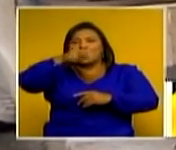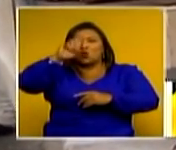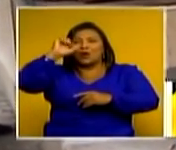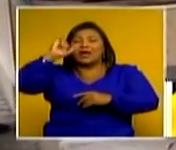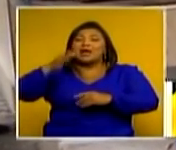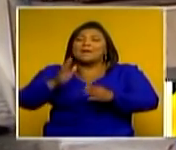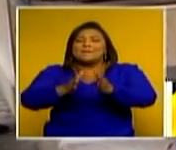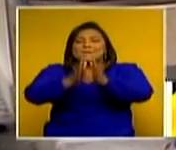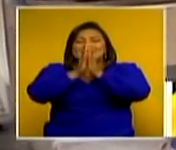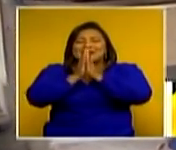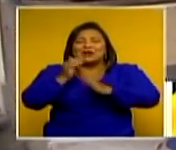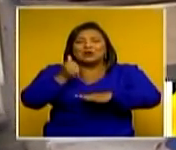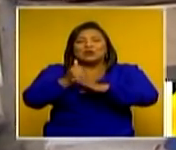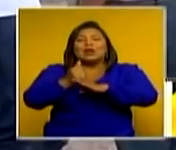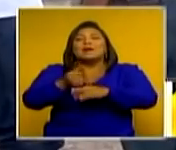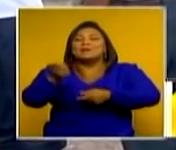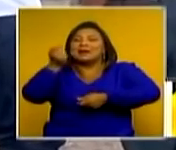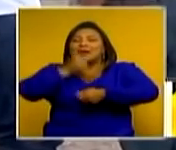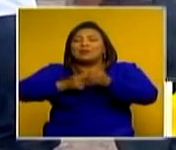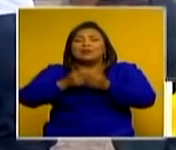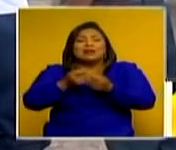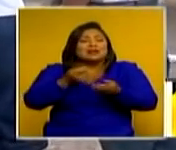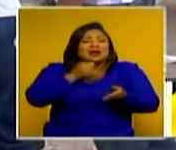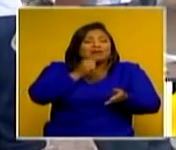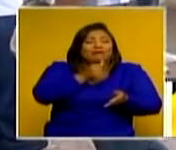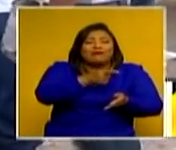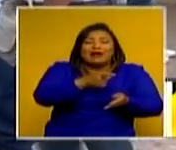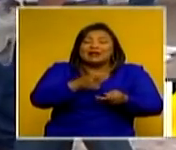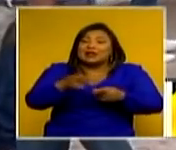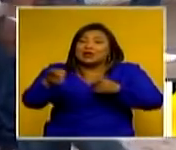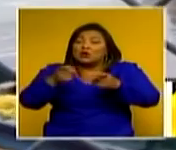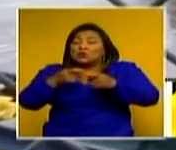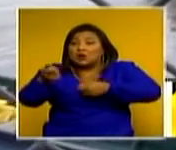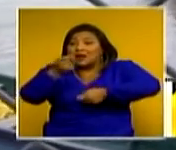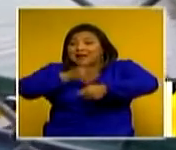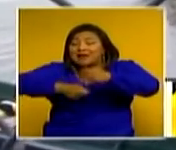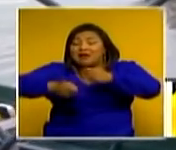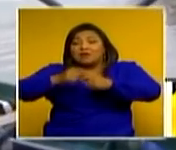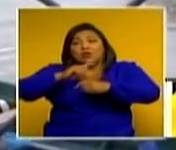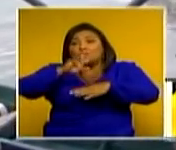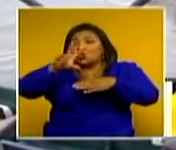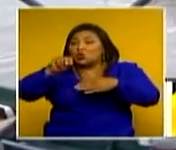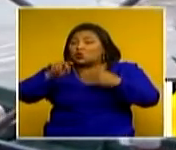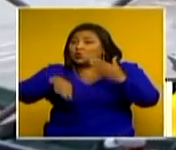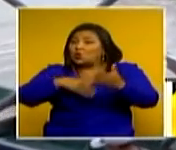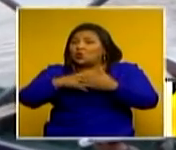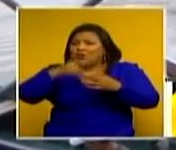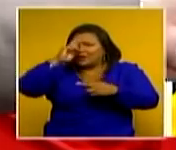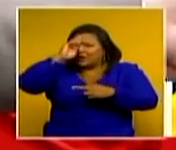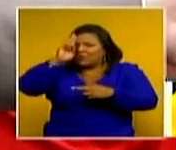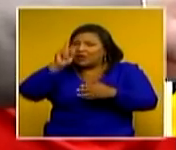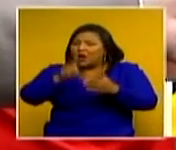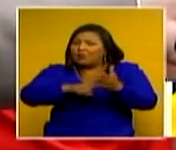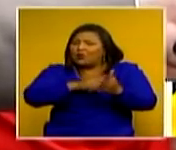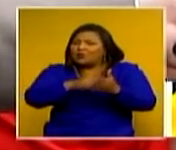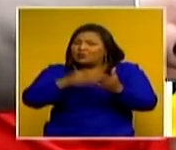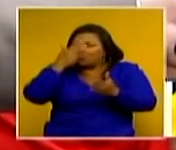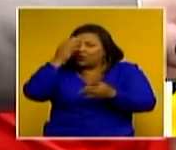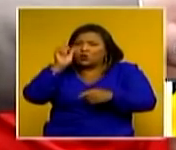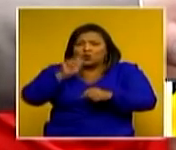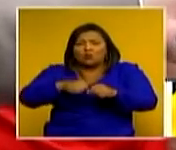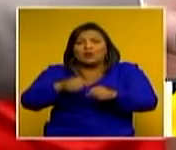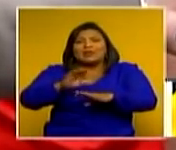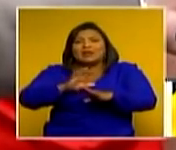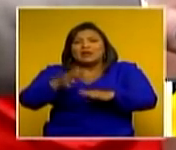las autoridades para vender lo que les queda además de controlar la mente informal pues no todos respetan la prohibición la gente no quiere respetar